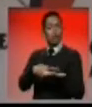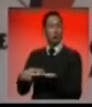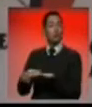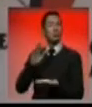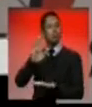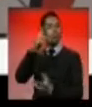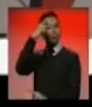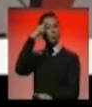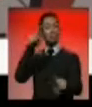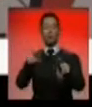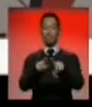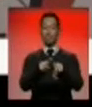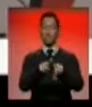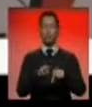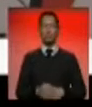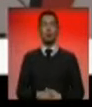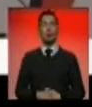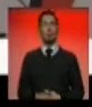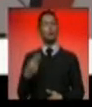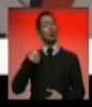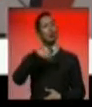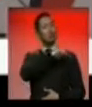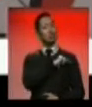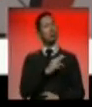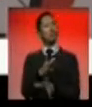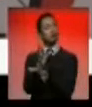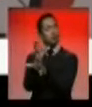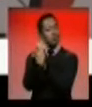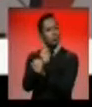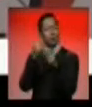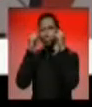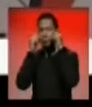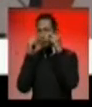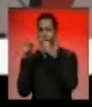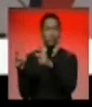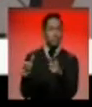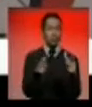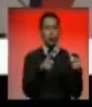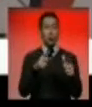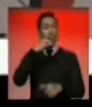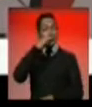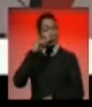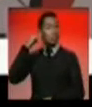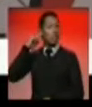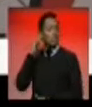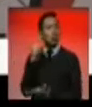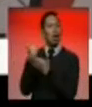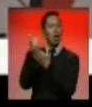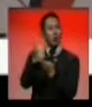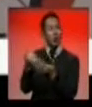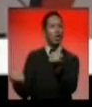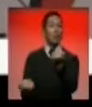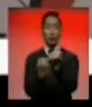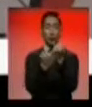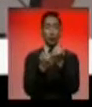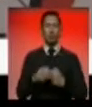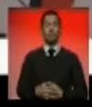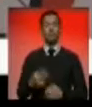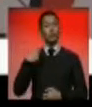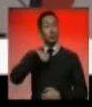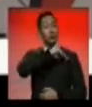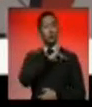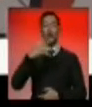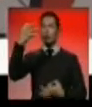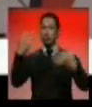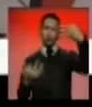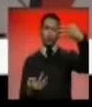Legislamos para proteger el interés superior de niños y niñas como apuesta a mejores sociedades. Legislamos para que las